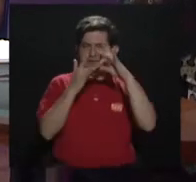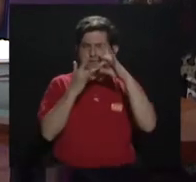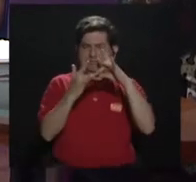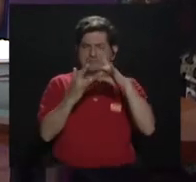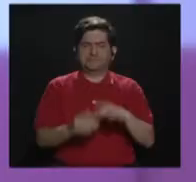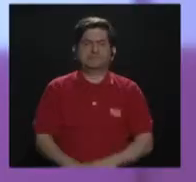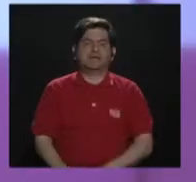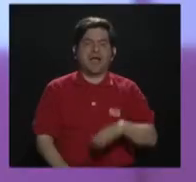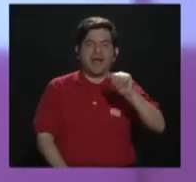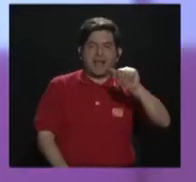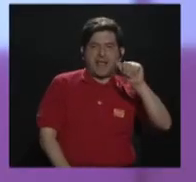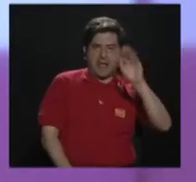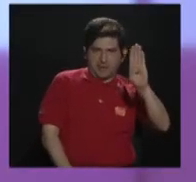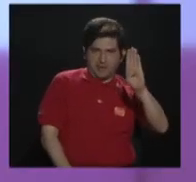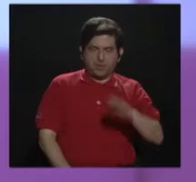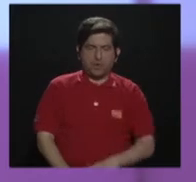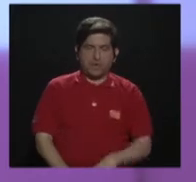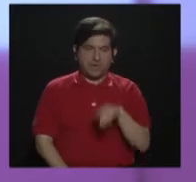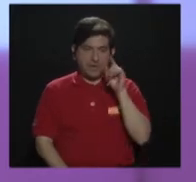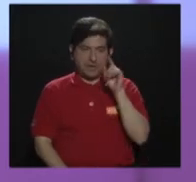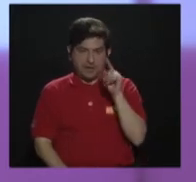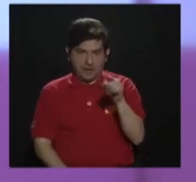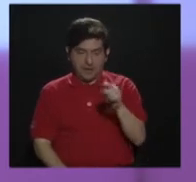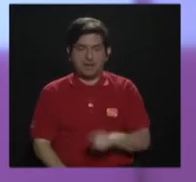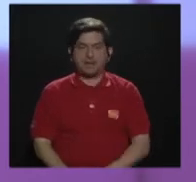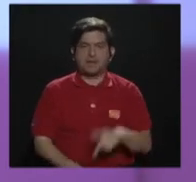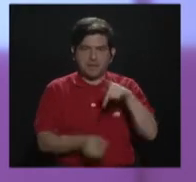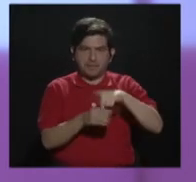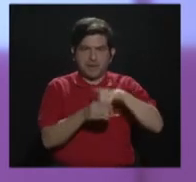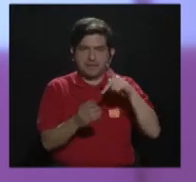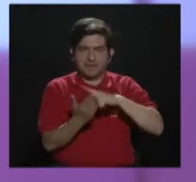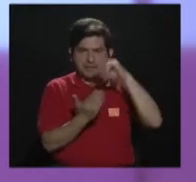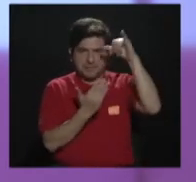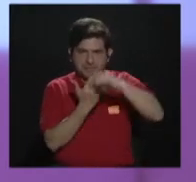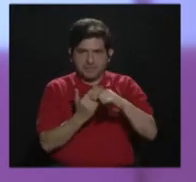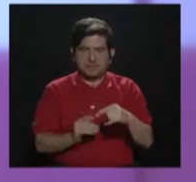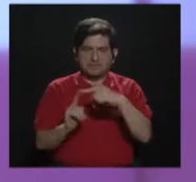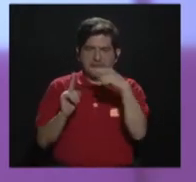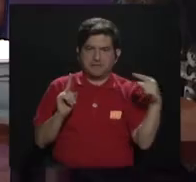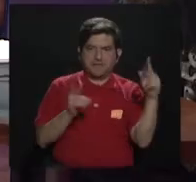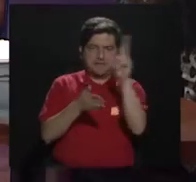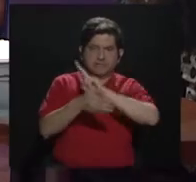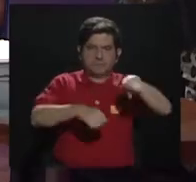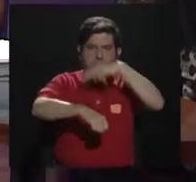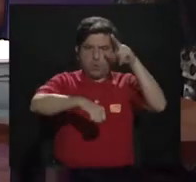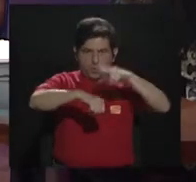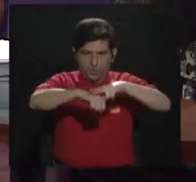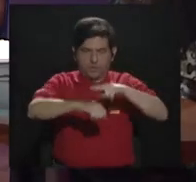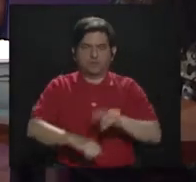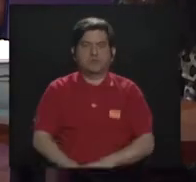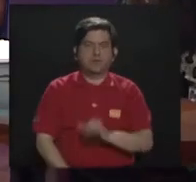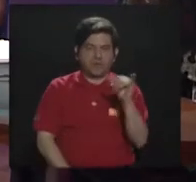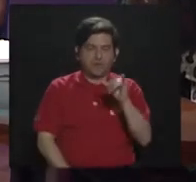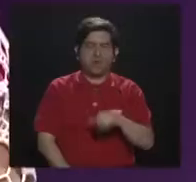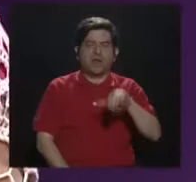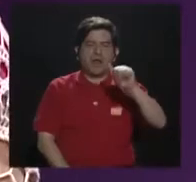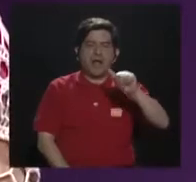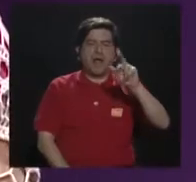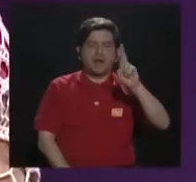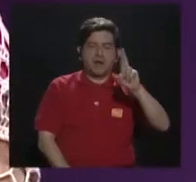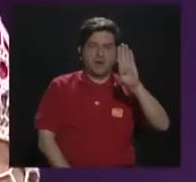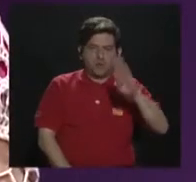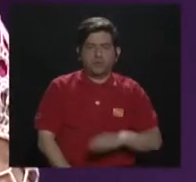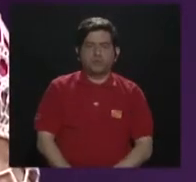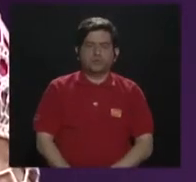también a Alejandra Bonilla. Ella participa en el proyecto por parte de la Universidad Nacional. Igualmente a Ana Ruth